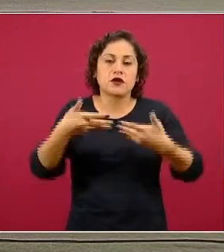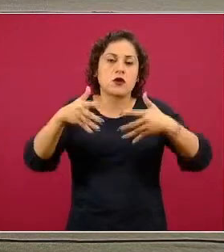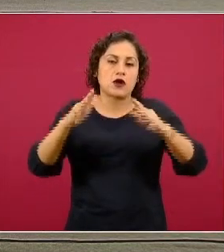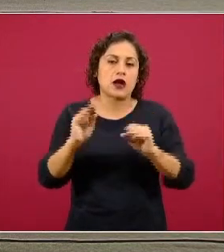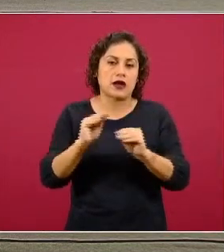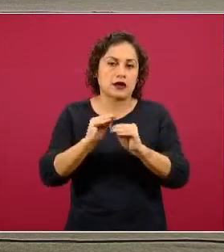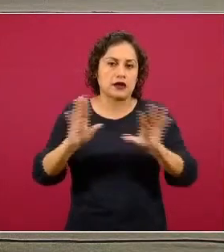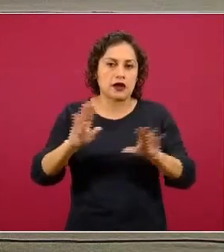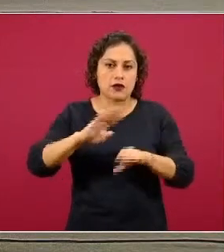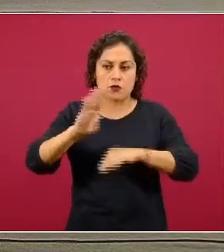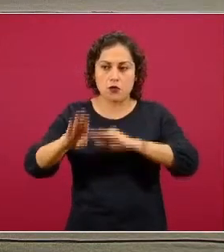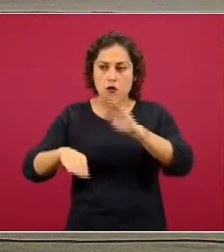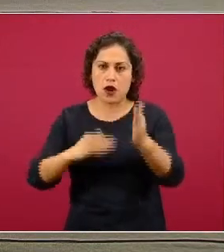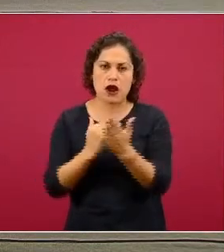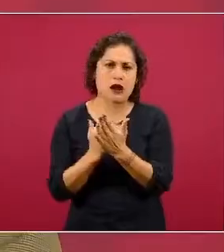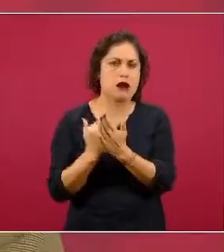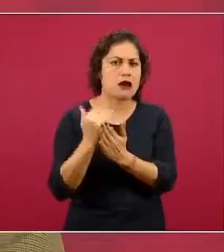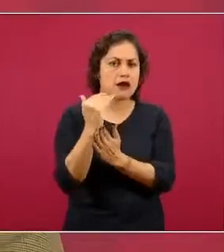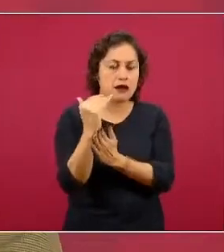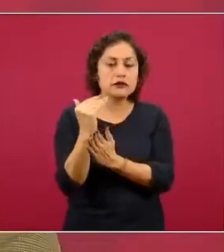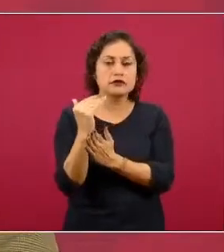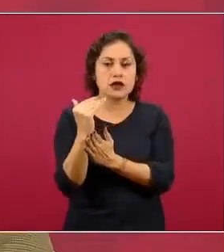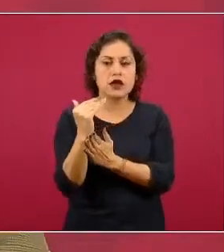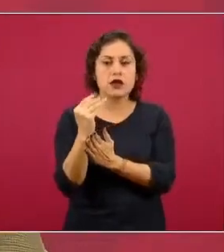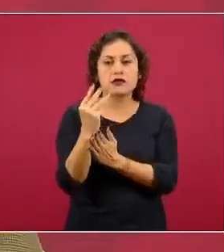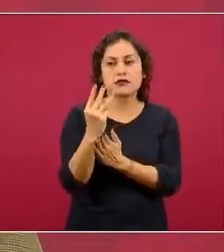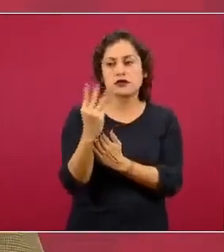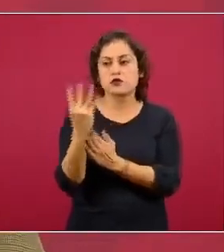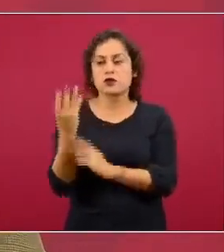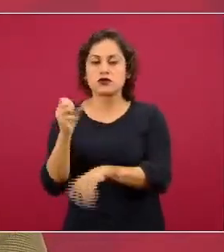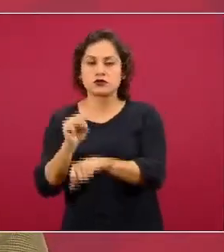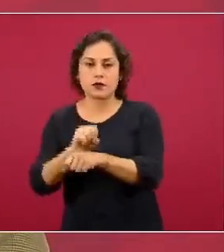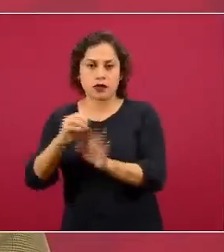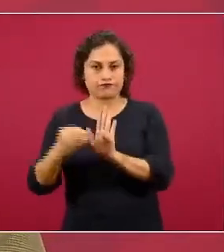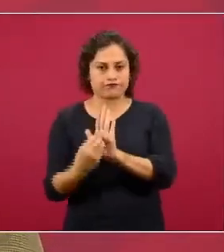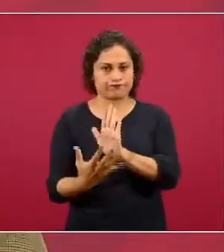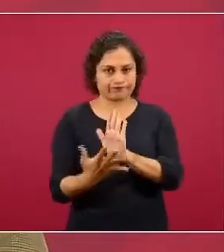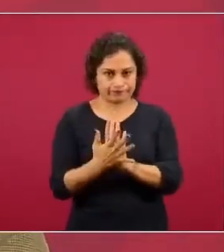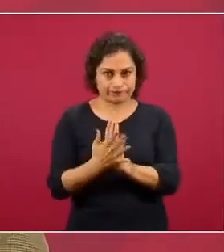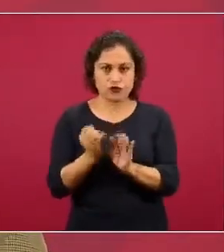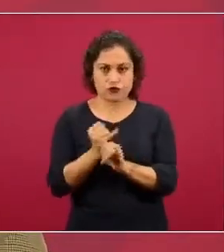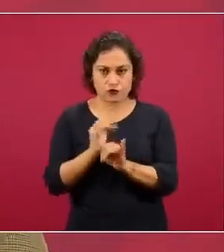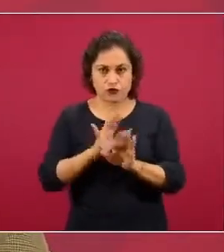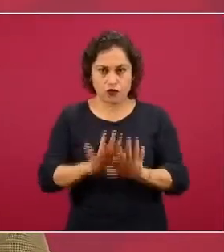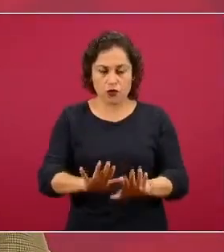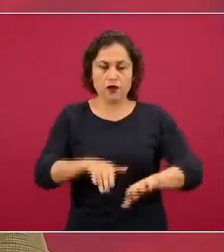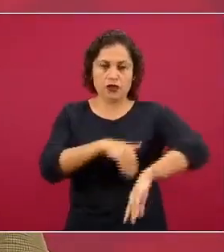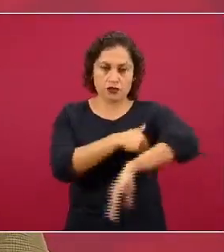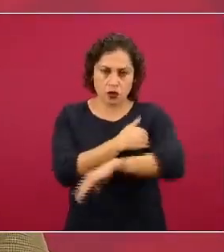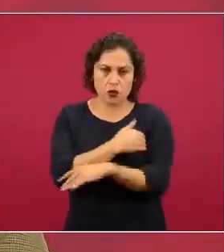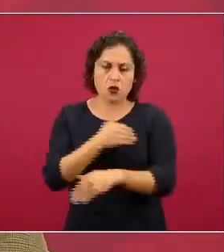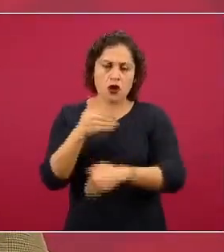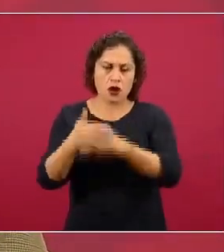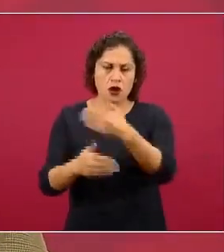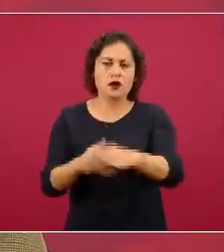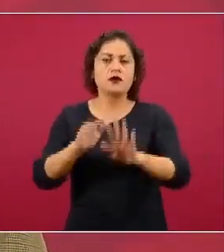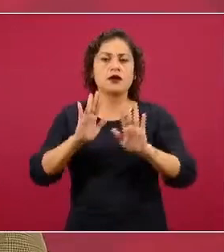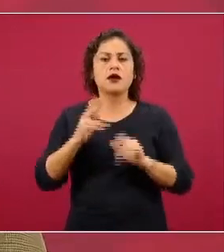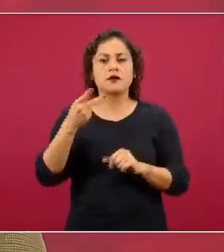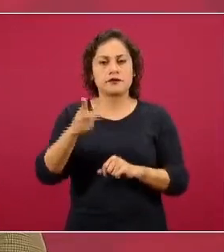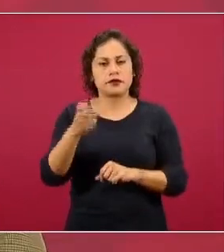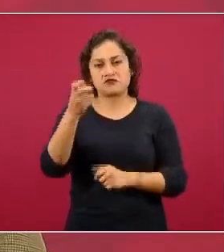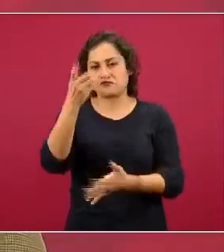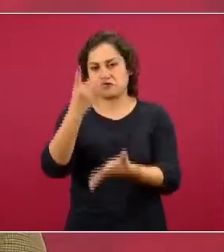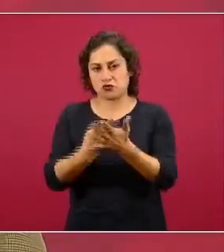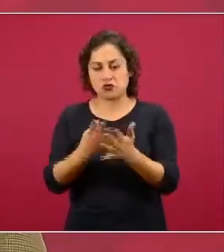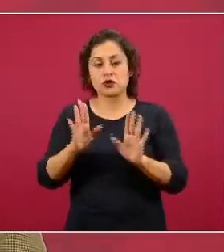vez 3 o 4 semanas de exceso y se cuantifican, ¿no? Pero en general esos son los últimos momentos. Digo, el análisis de